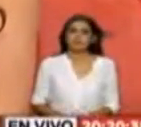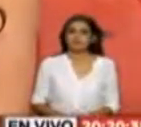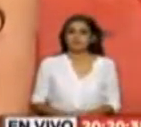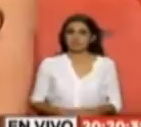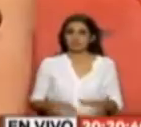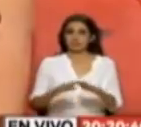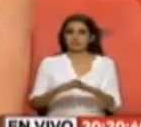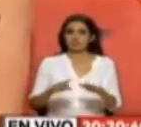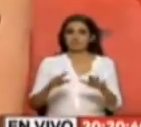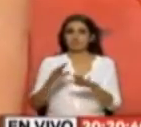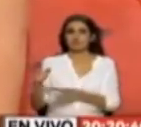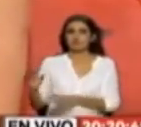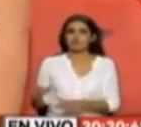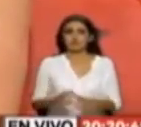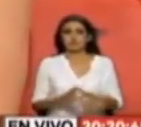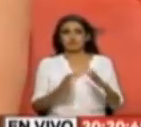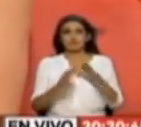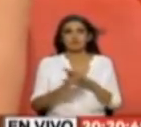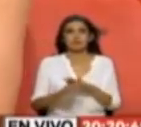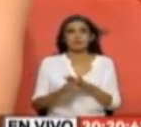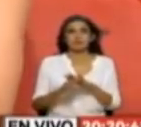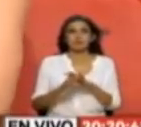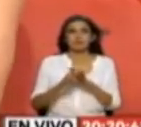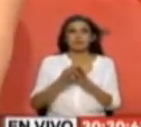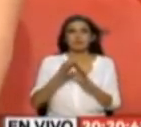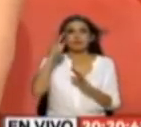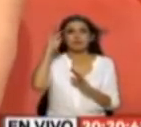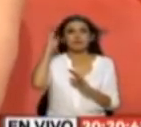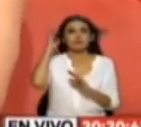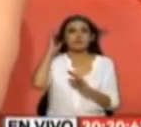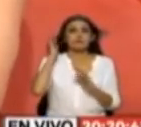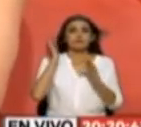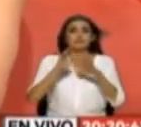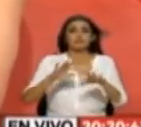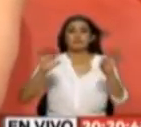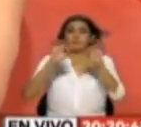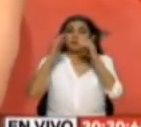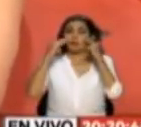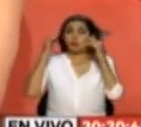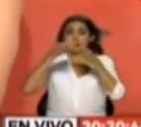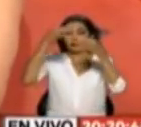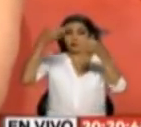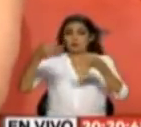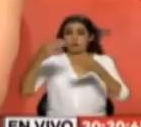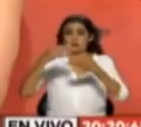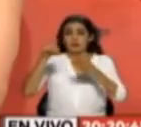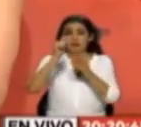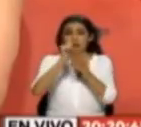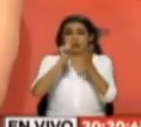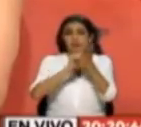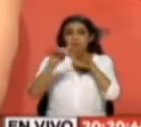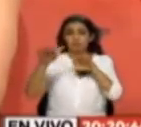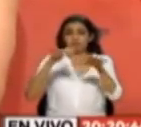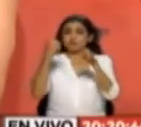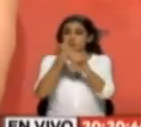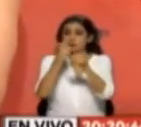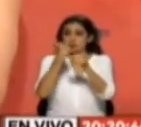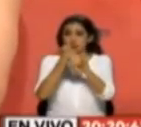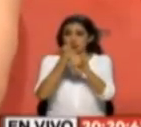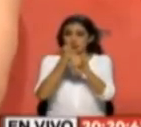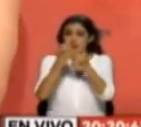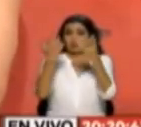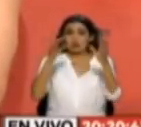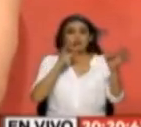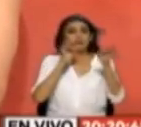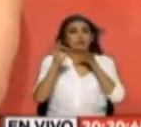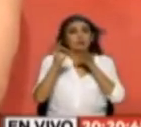estamos de regreso y les contamos ahora que se cumple un año de gestión de la vicepresidenta María Alejandra Vicuña para hablar precisamente sobre